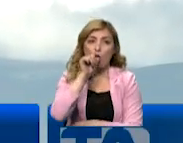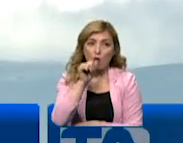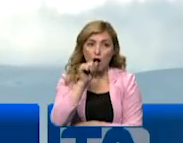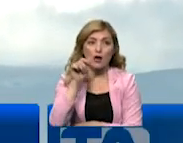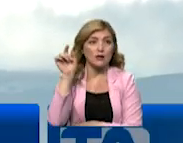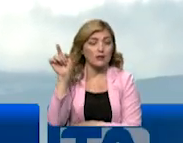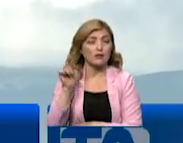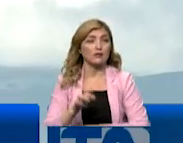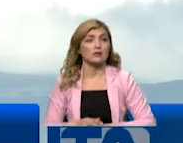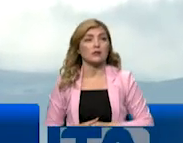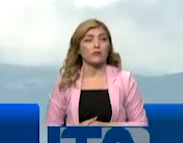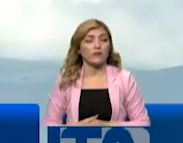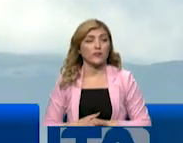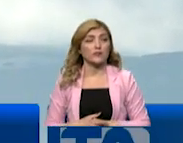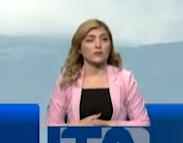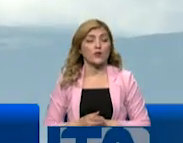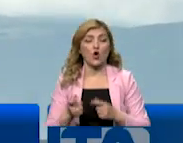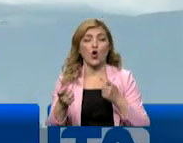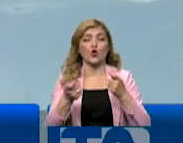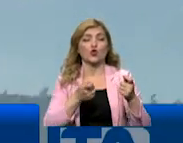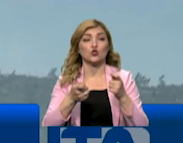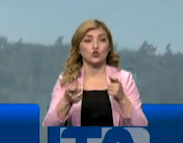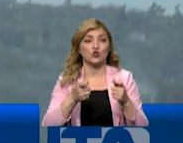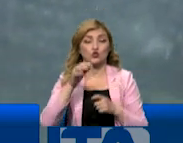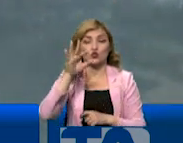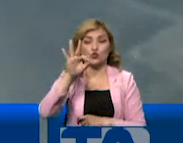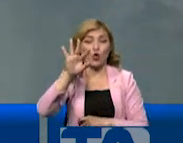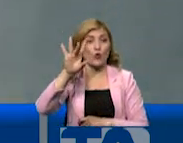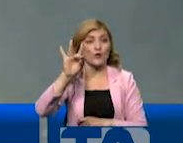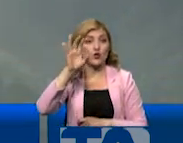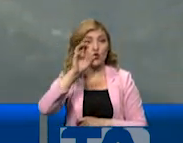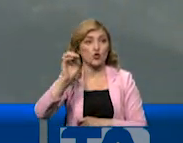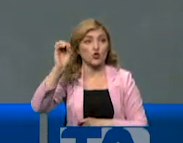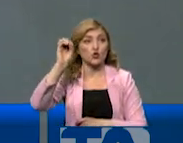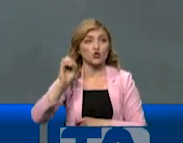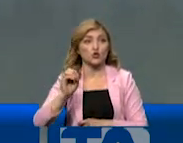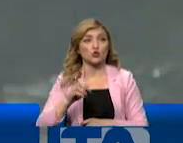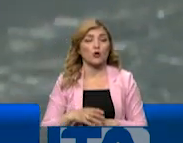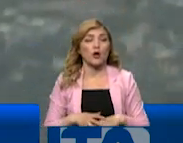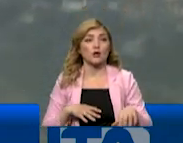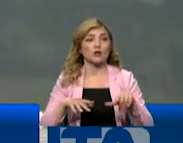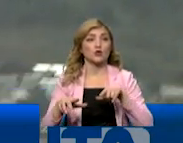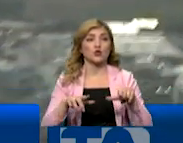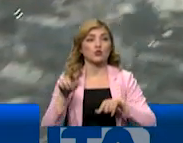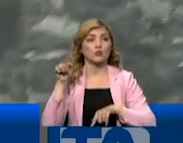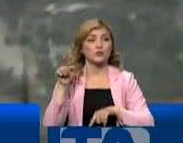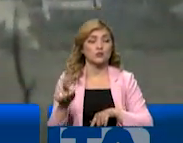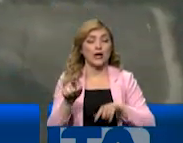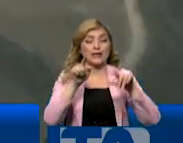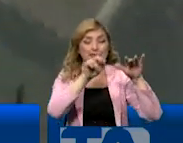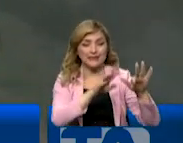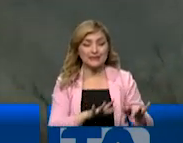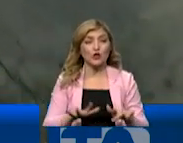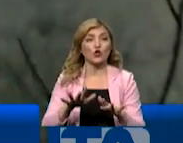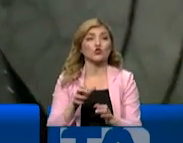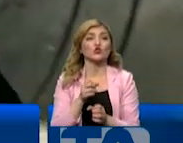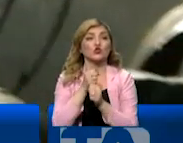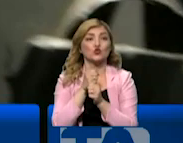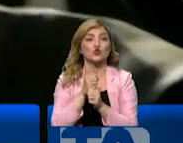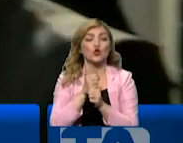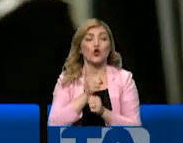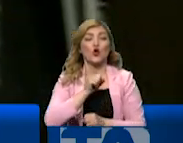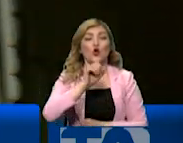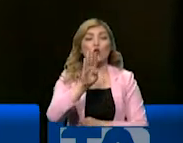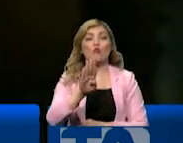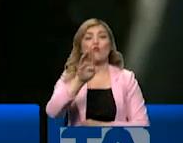decían las autoridades está controlado en un 98 por ciento por este lado además estamos con el secretario de seguridad juan